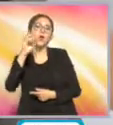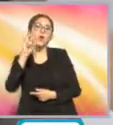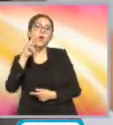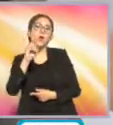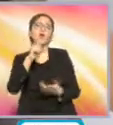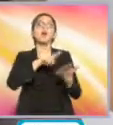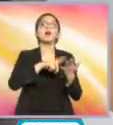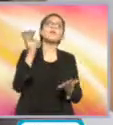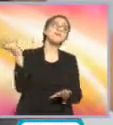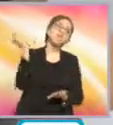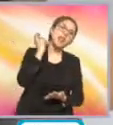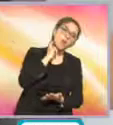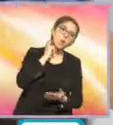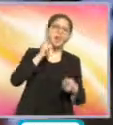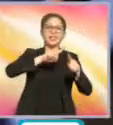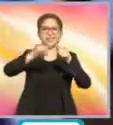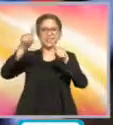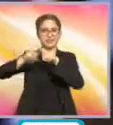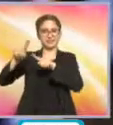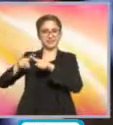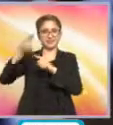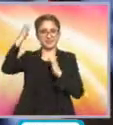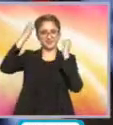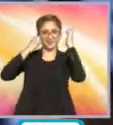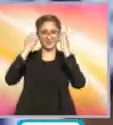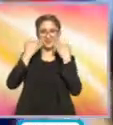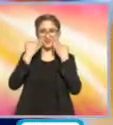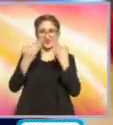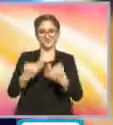Drácula, entre otros.